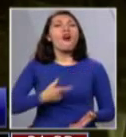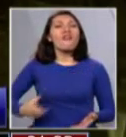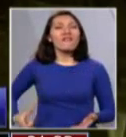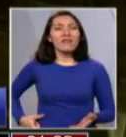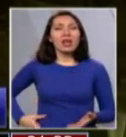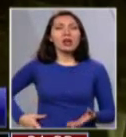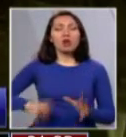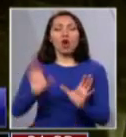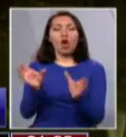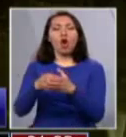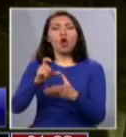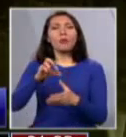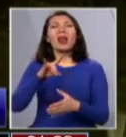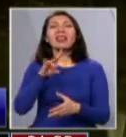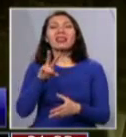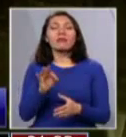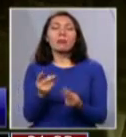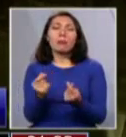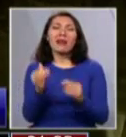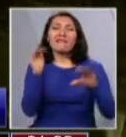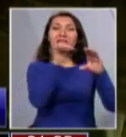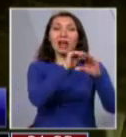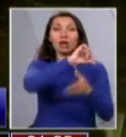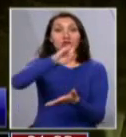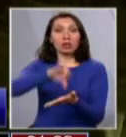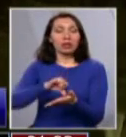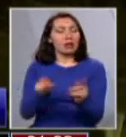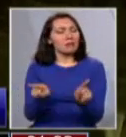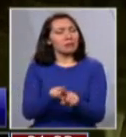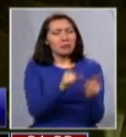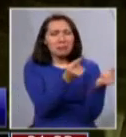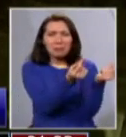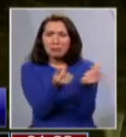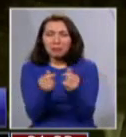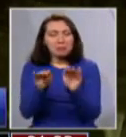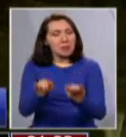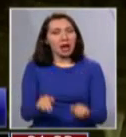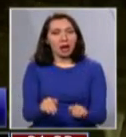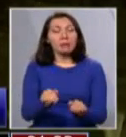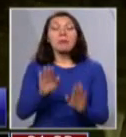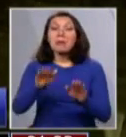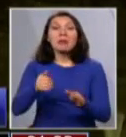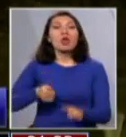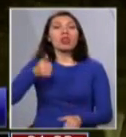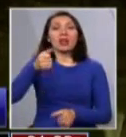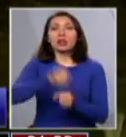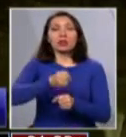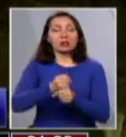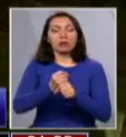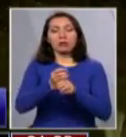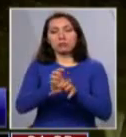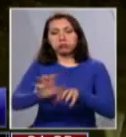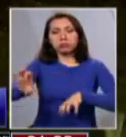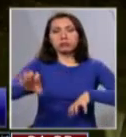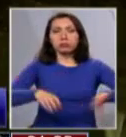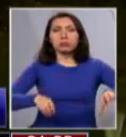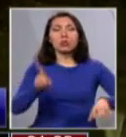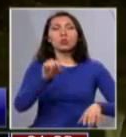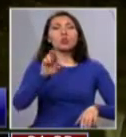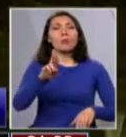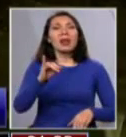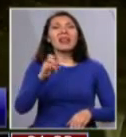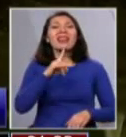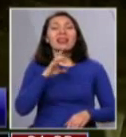perdón parecido al del banco central lo mismo debe suceder con la dirección del trabajo con la superintendencia